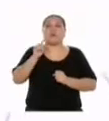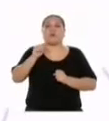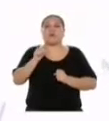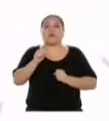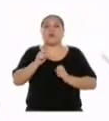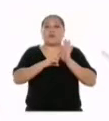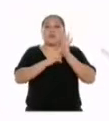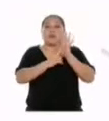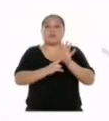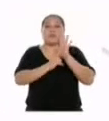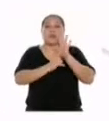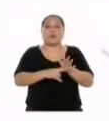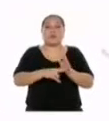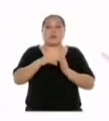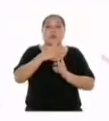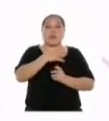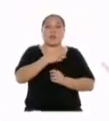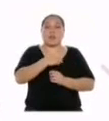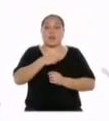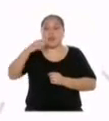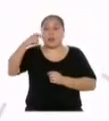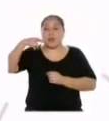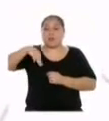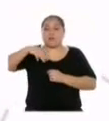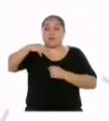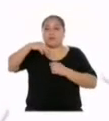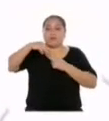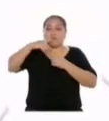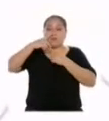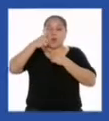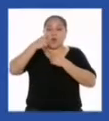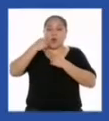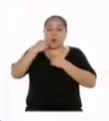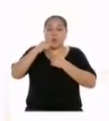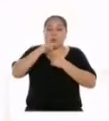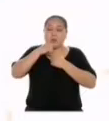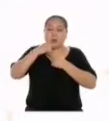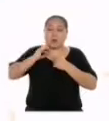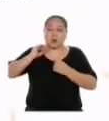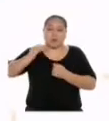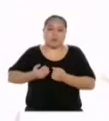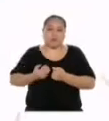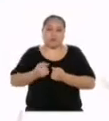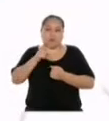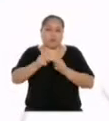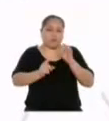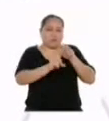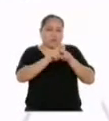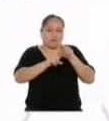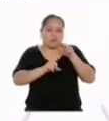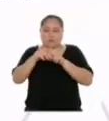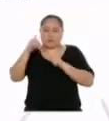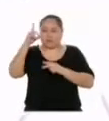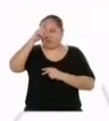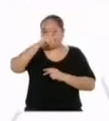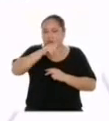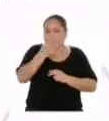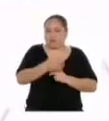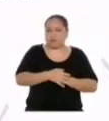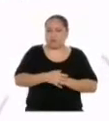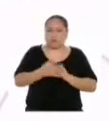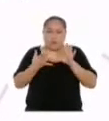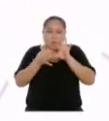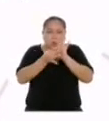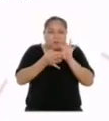edad de masculino y femenino por separado, nos salían unos gráficos medio engañosos. Al verlos en conjunto,